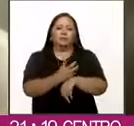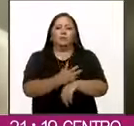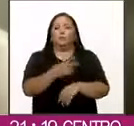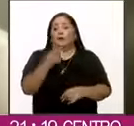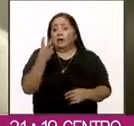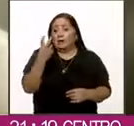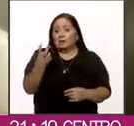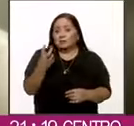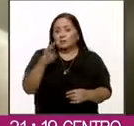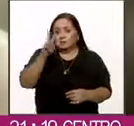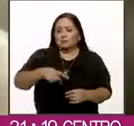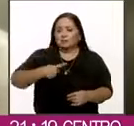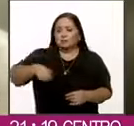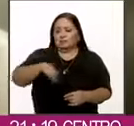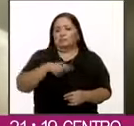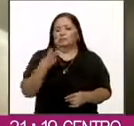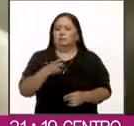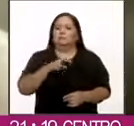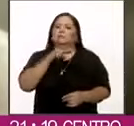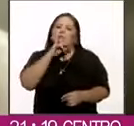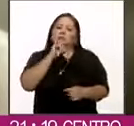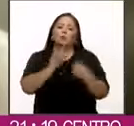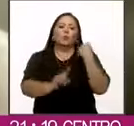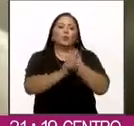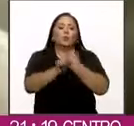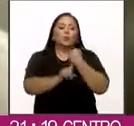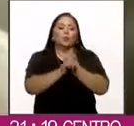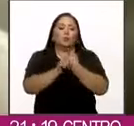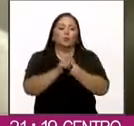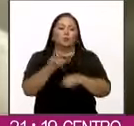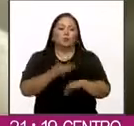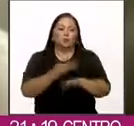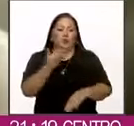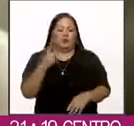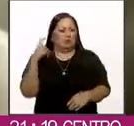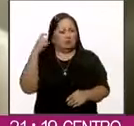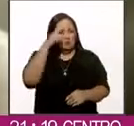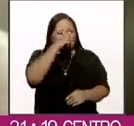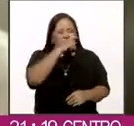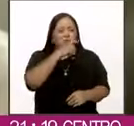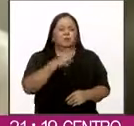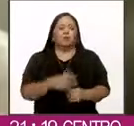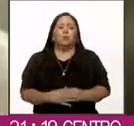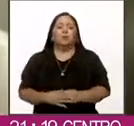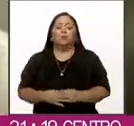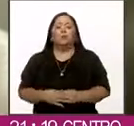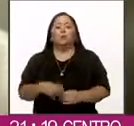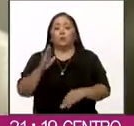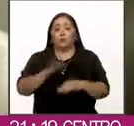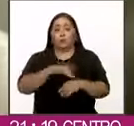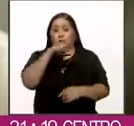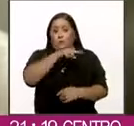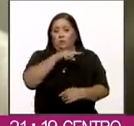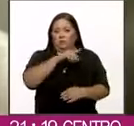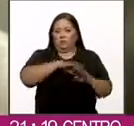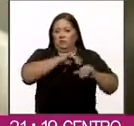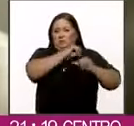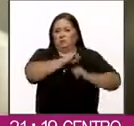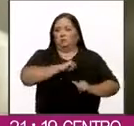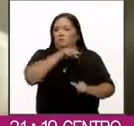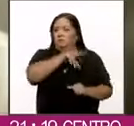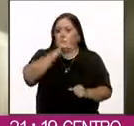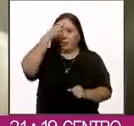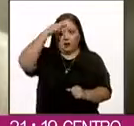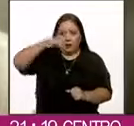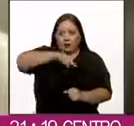pues lógicamente, a nosotros nos genera un problema muy complicado, porque claramente la Comar no fue creado para ello. La